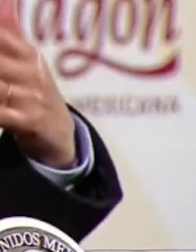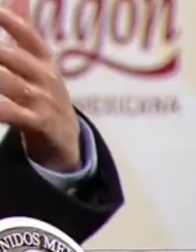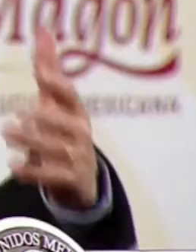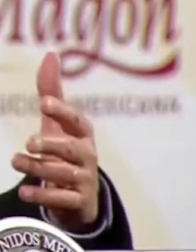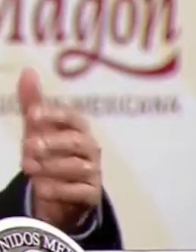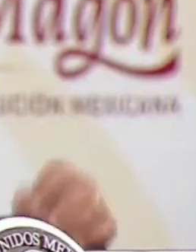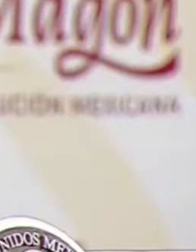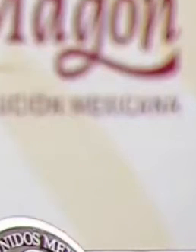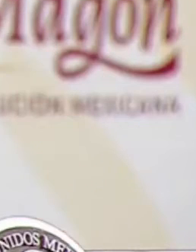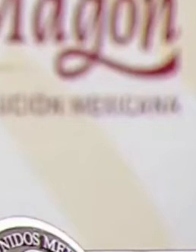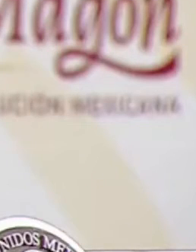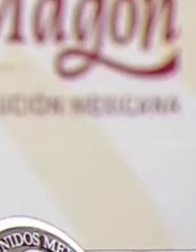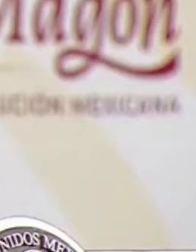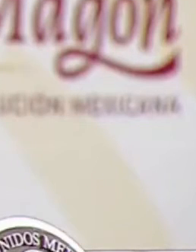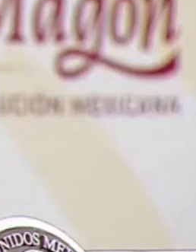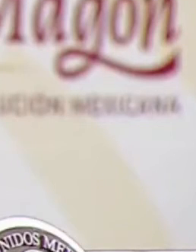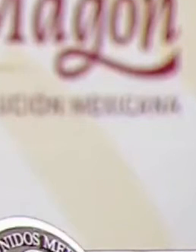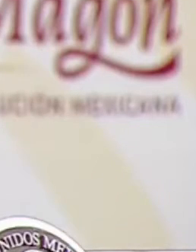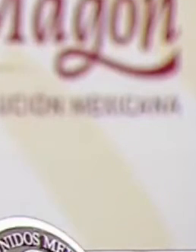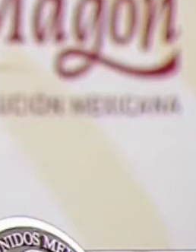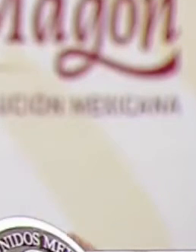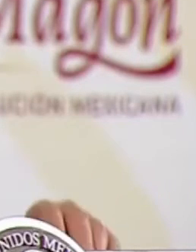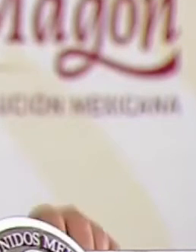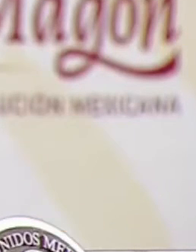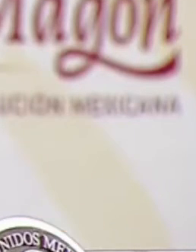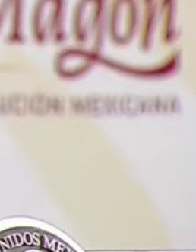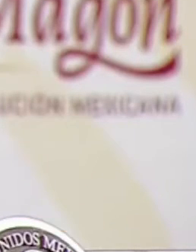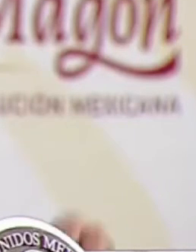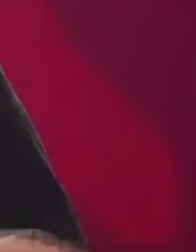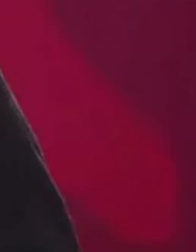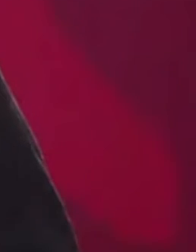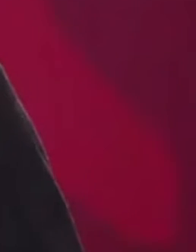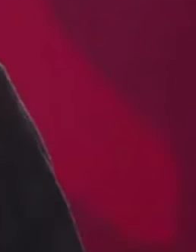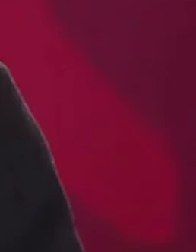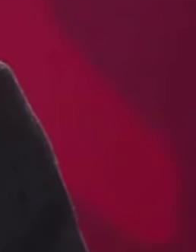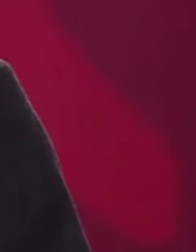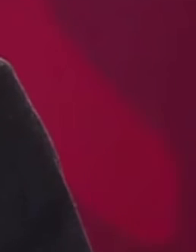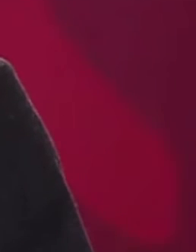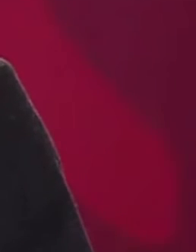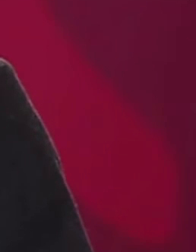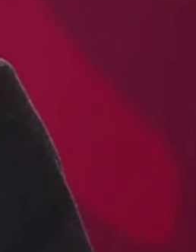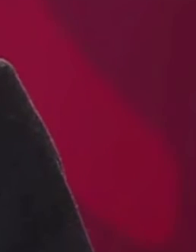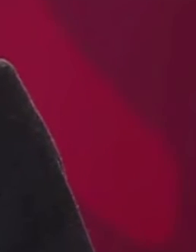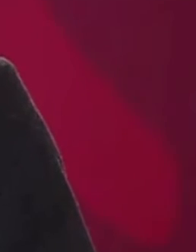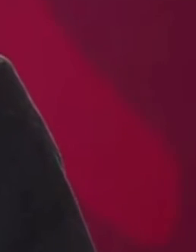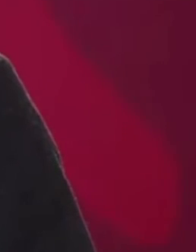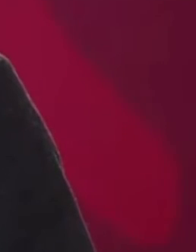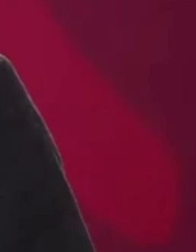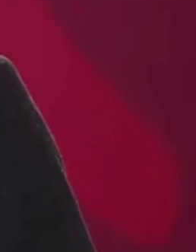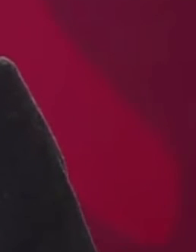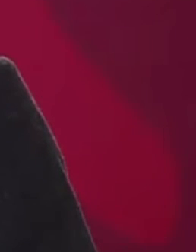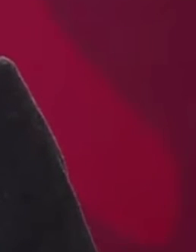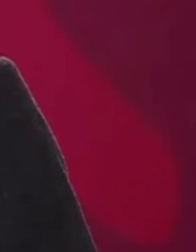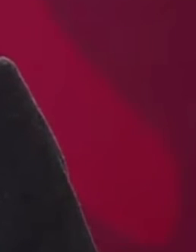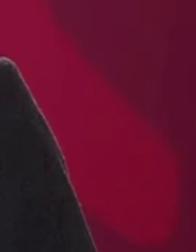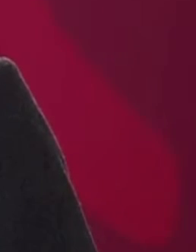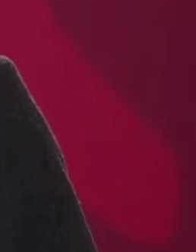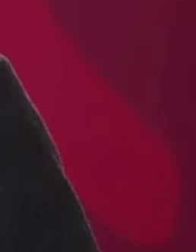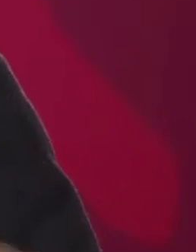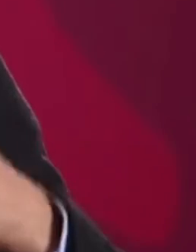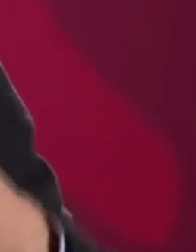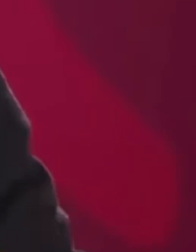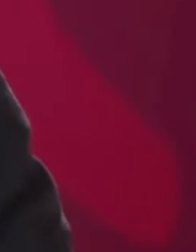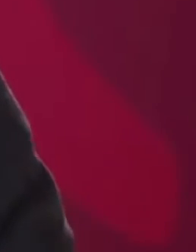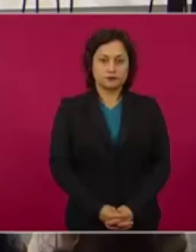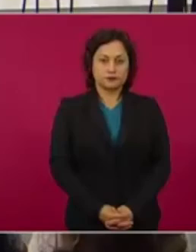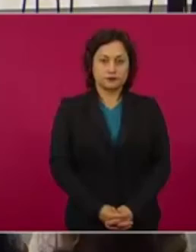me pidió que fuésemos el conducto para que funcionarios públicos pudiesen estar